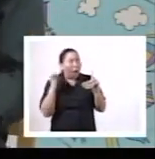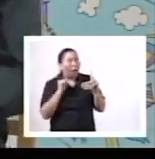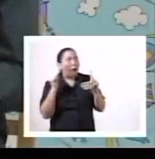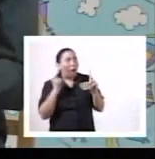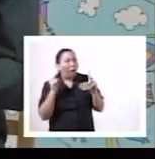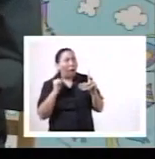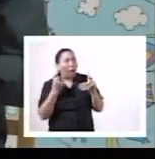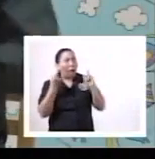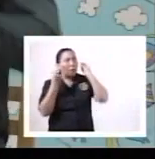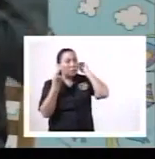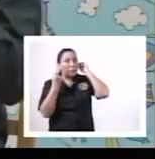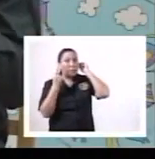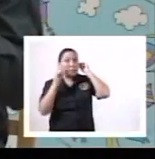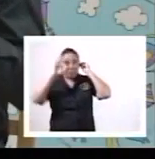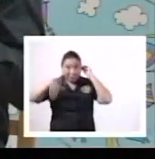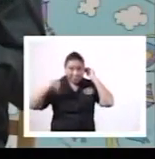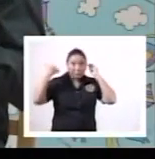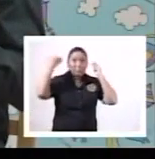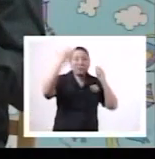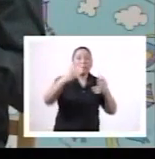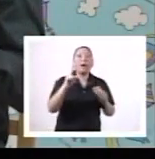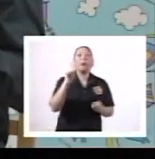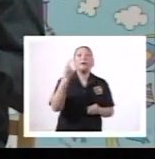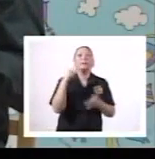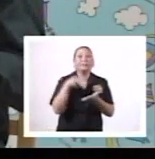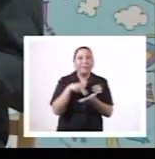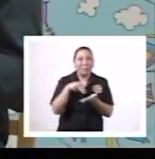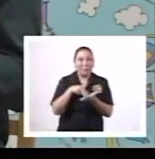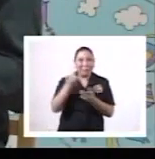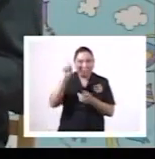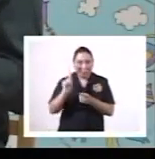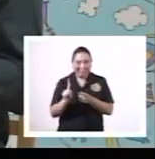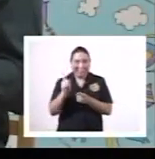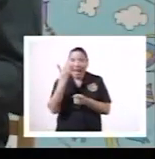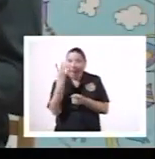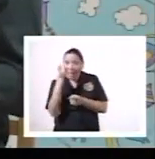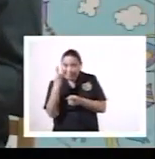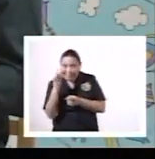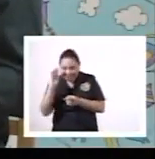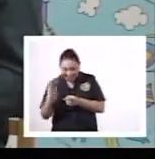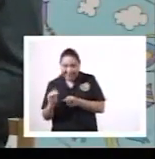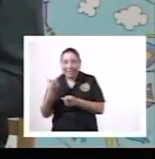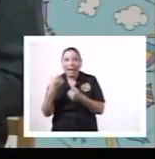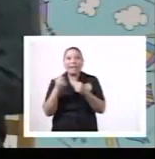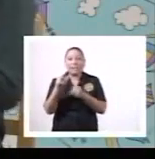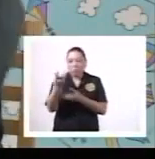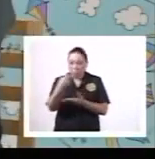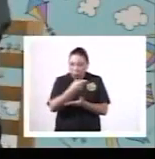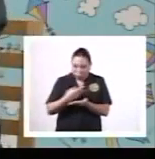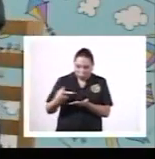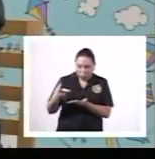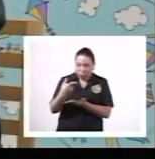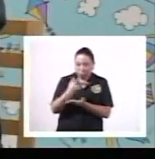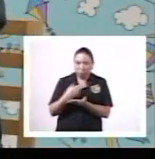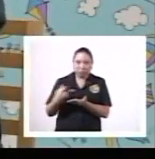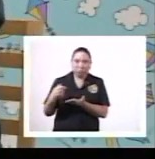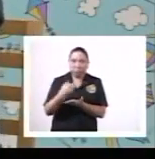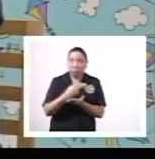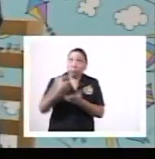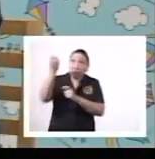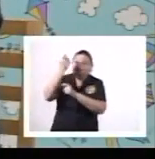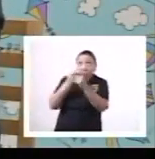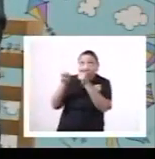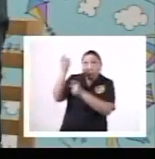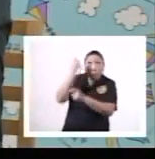siguiente 1 de noviembre, ella hizo un barrilete de muchos colores. Escribió un mensaje. La niña en la tarde se fue a la loma